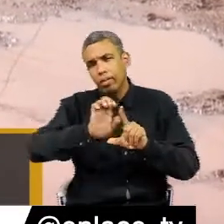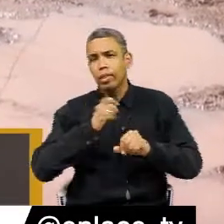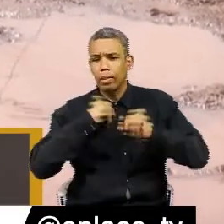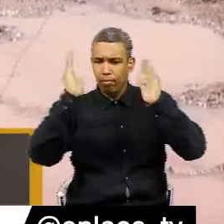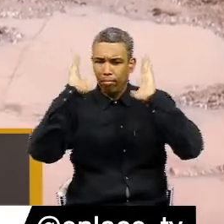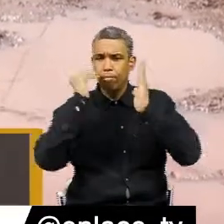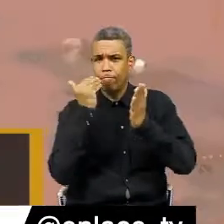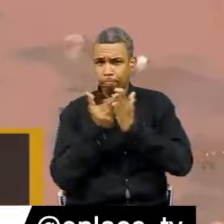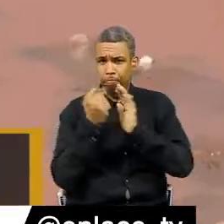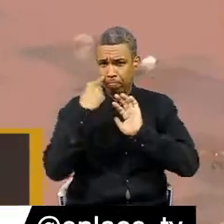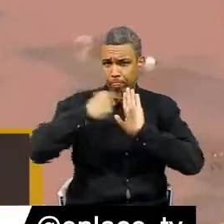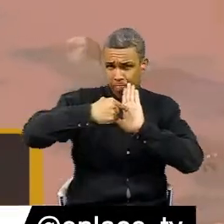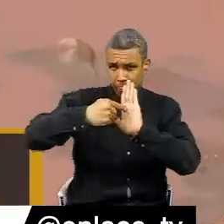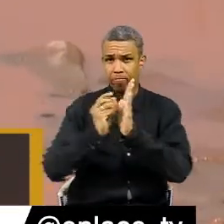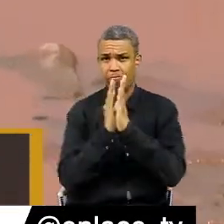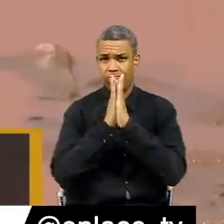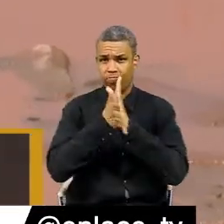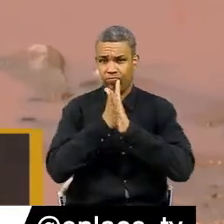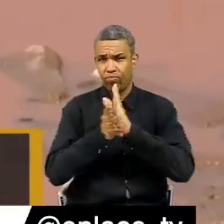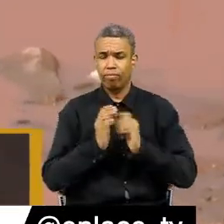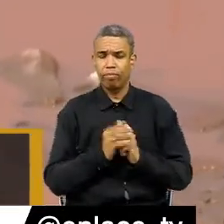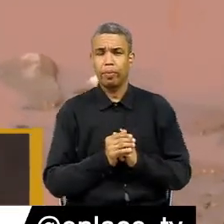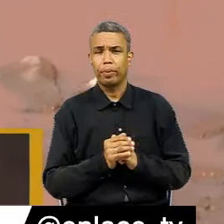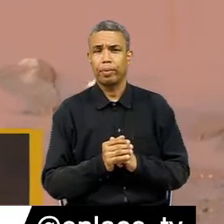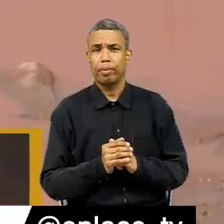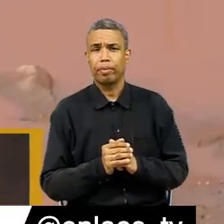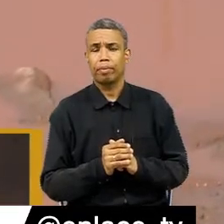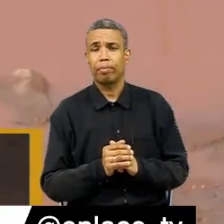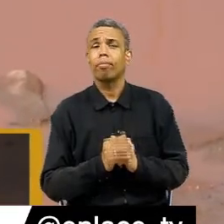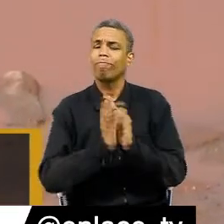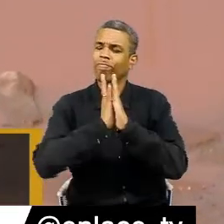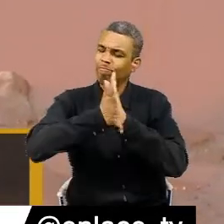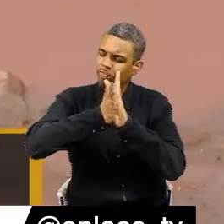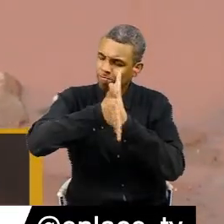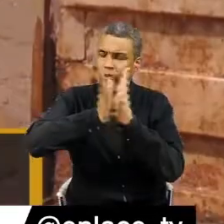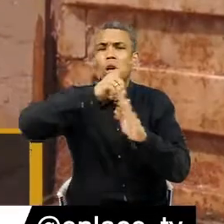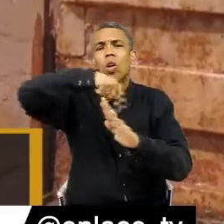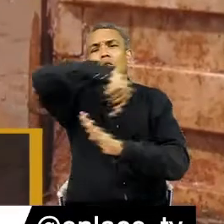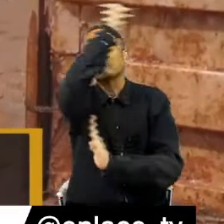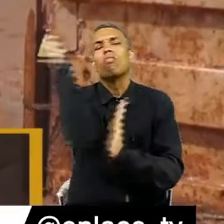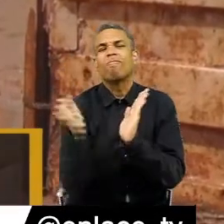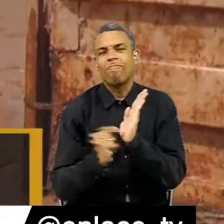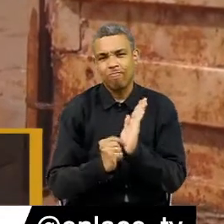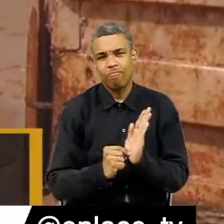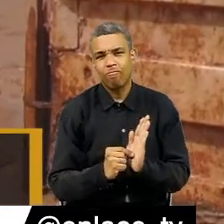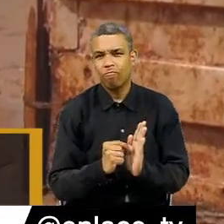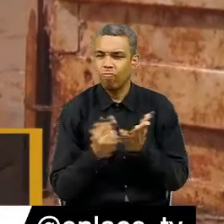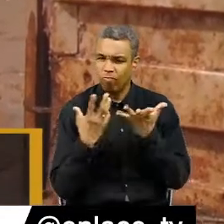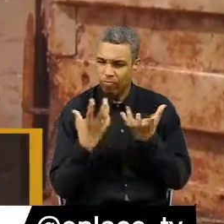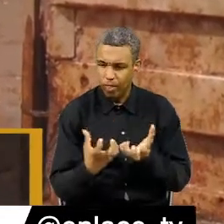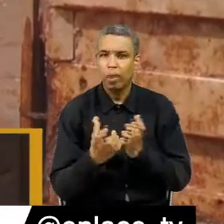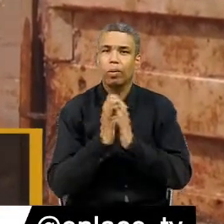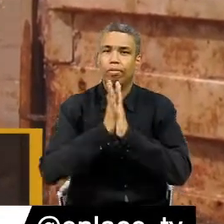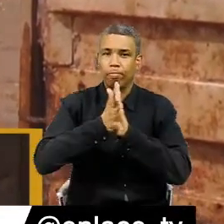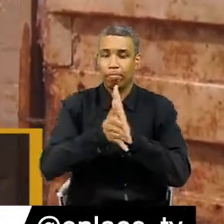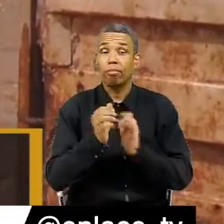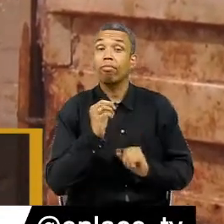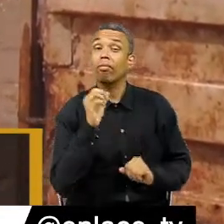y habernos escuchado, de que le llegue la información correcta a la comunidad, que verdaderamente la